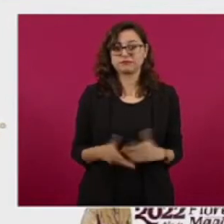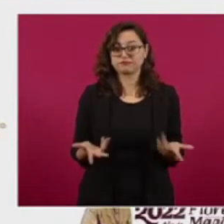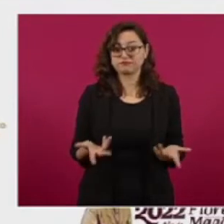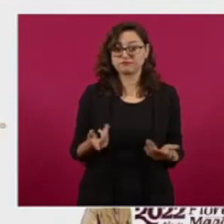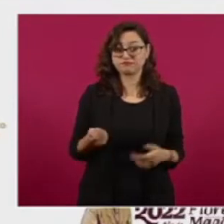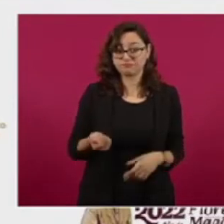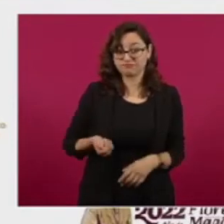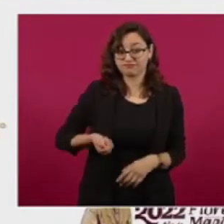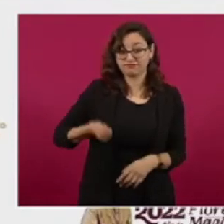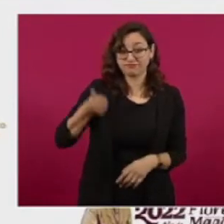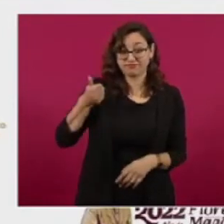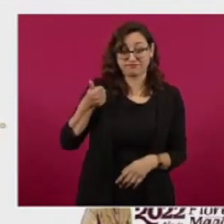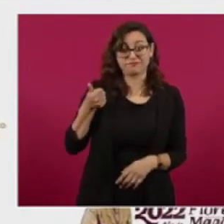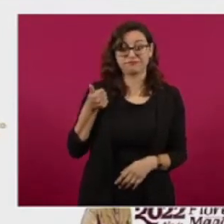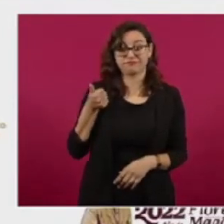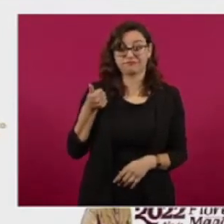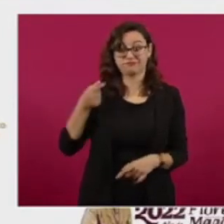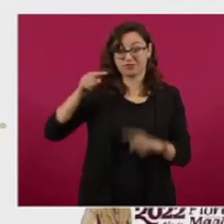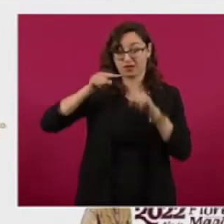Casi nunca.